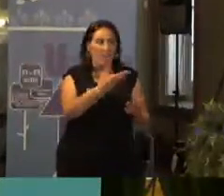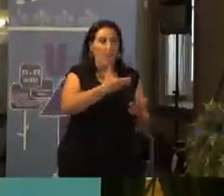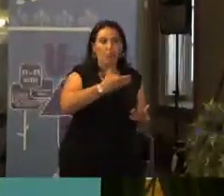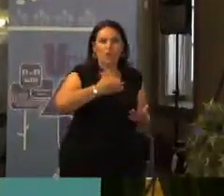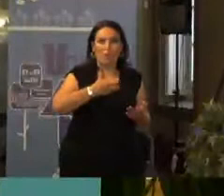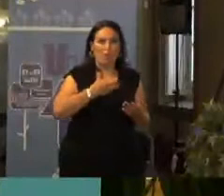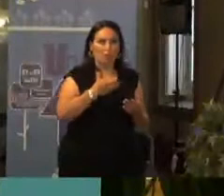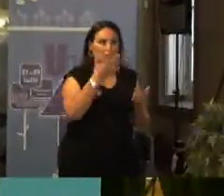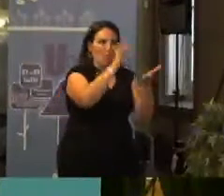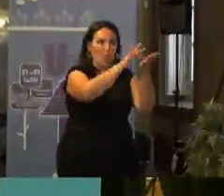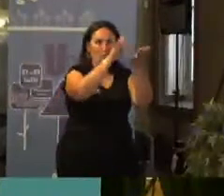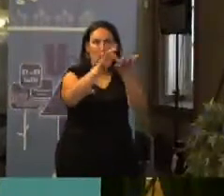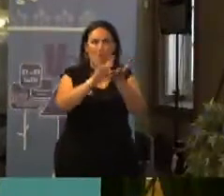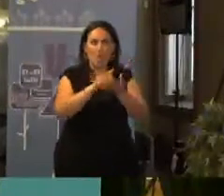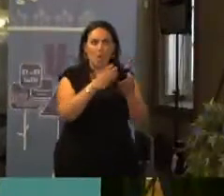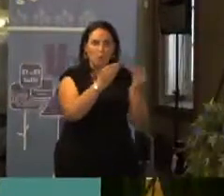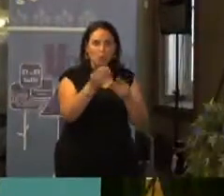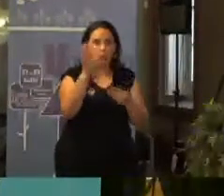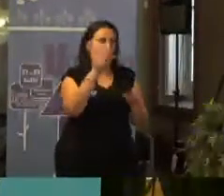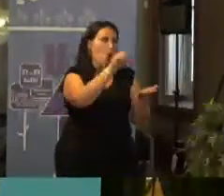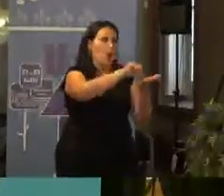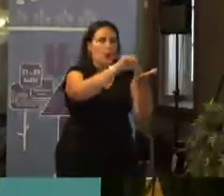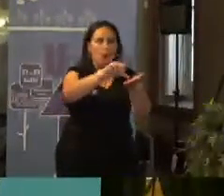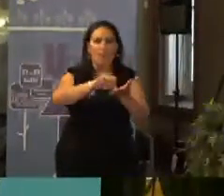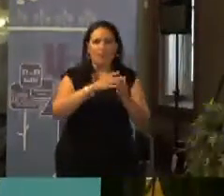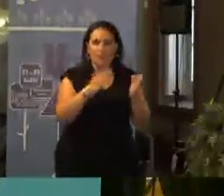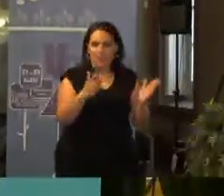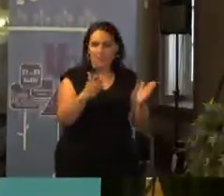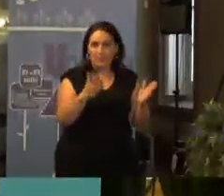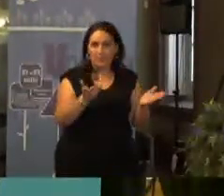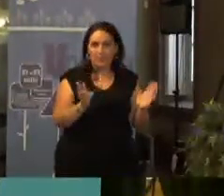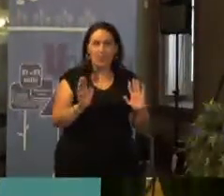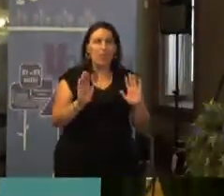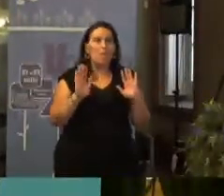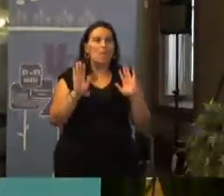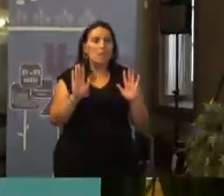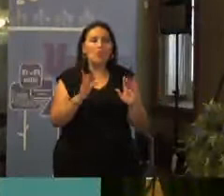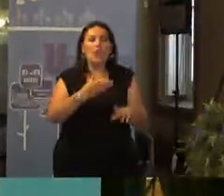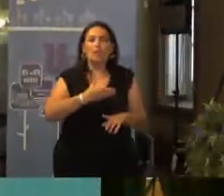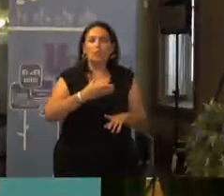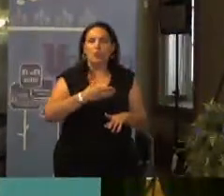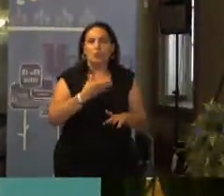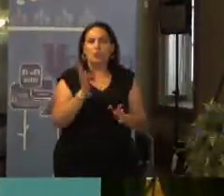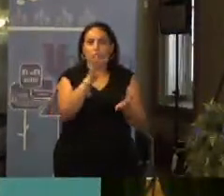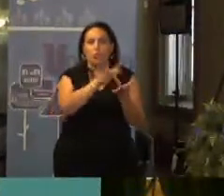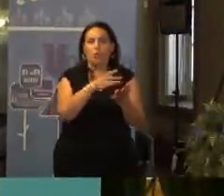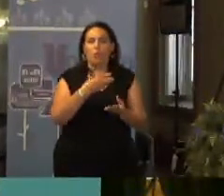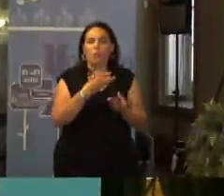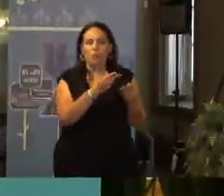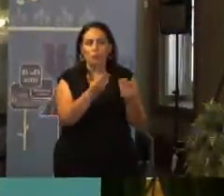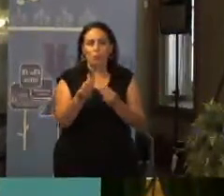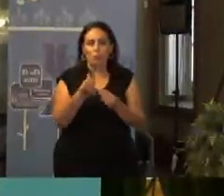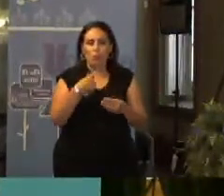xa sacamos as cidades o mellor ou grandes, pero en moitos concellos sí creo que é